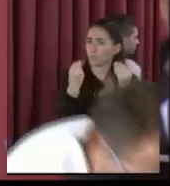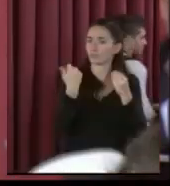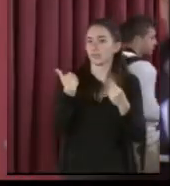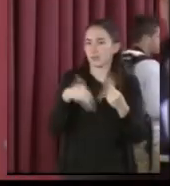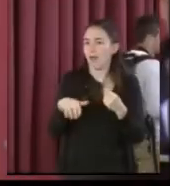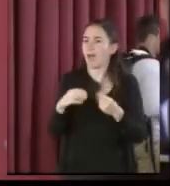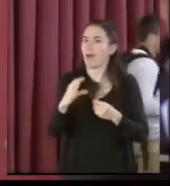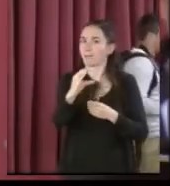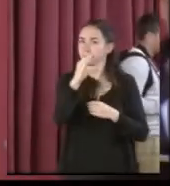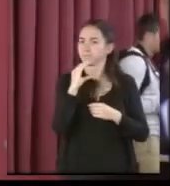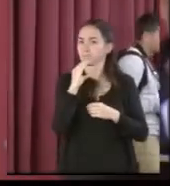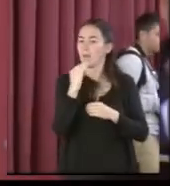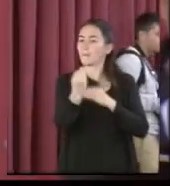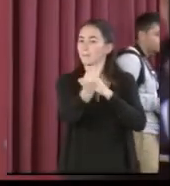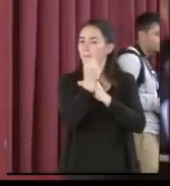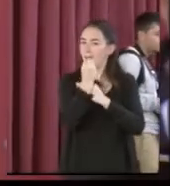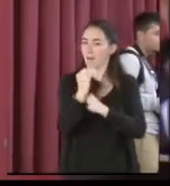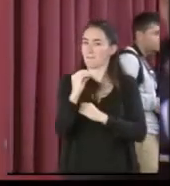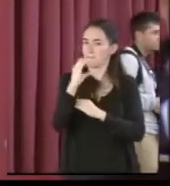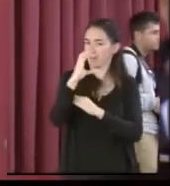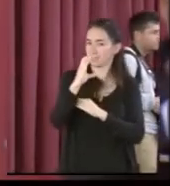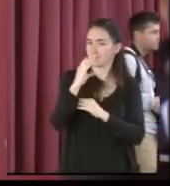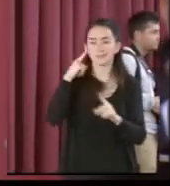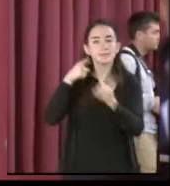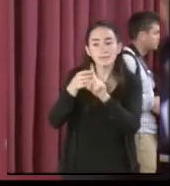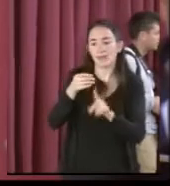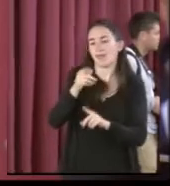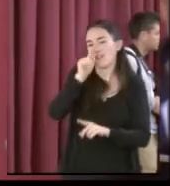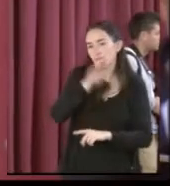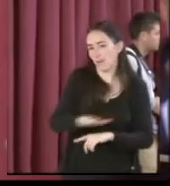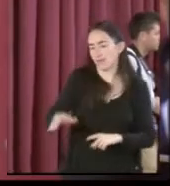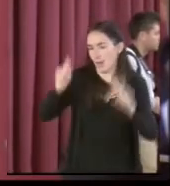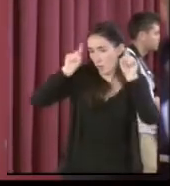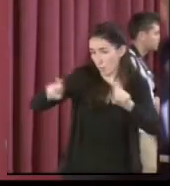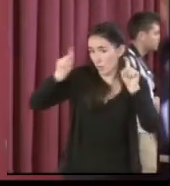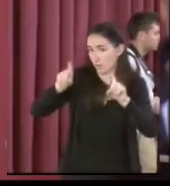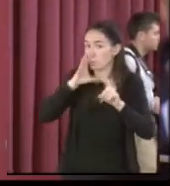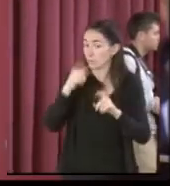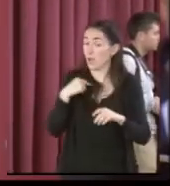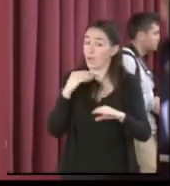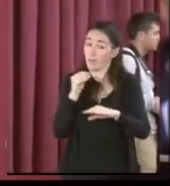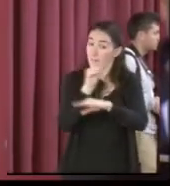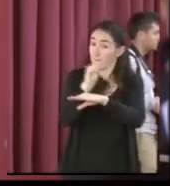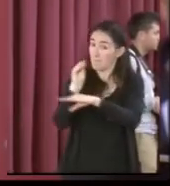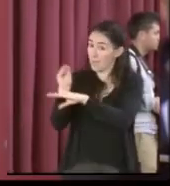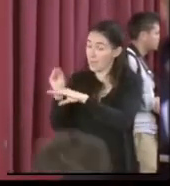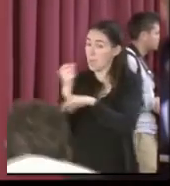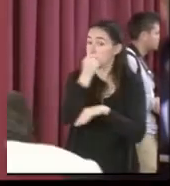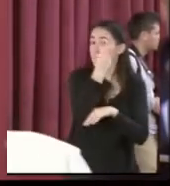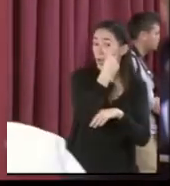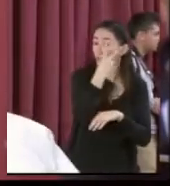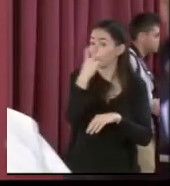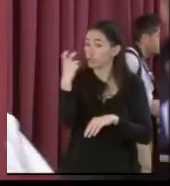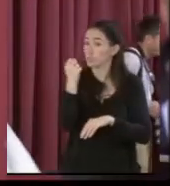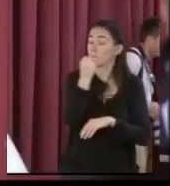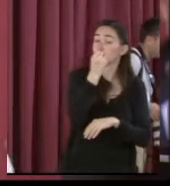partida orientada a las becas para esta educación. Por ello, hemos incrementado las ayudas a entre 1.200 y